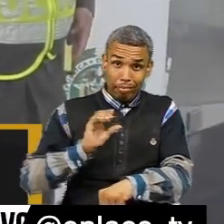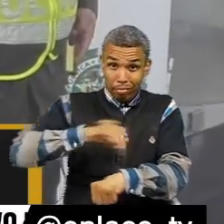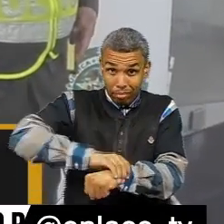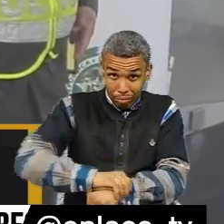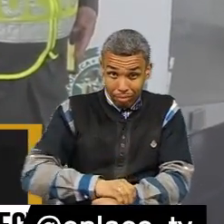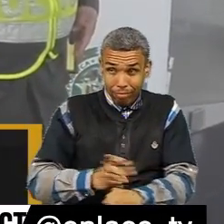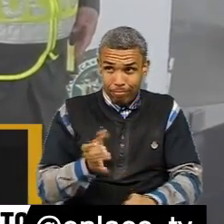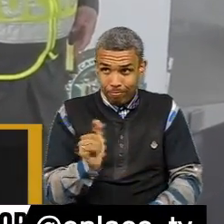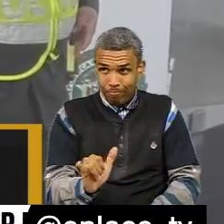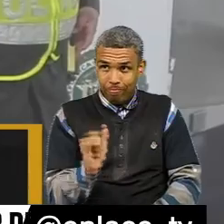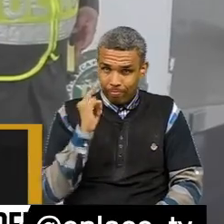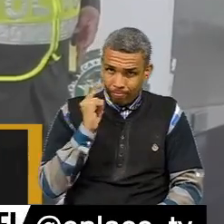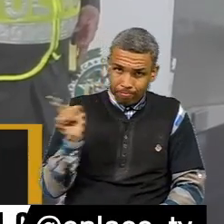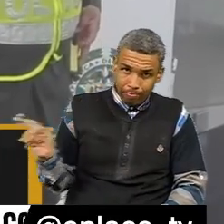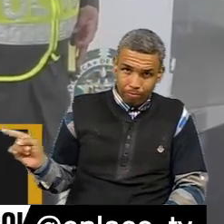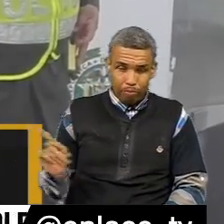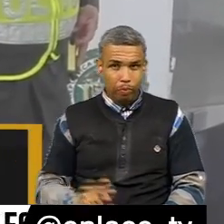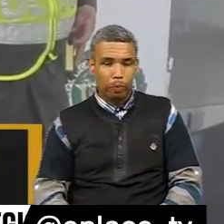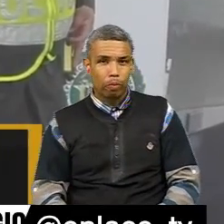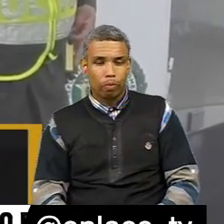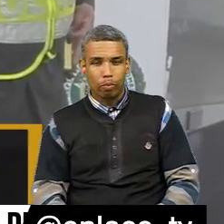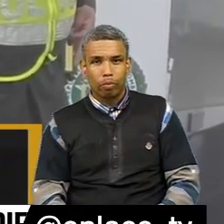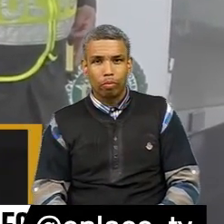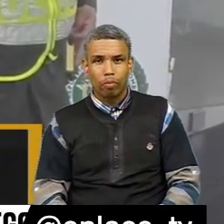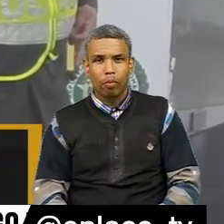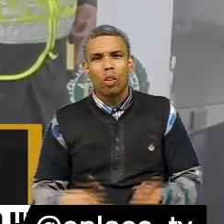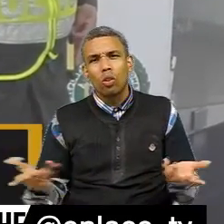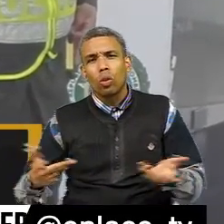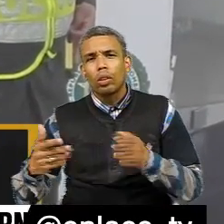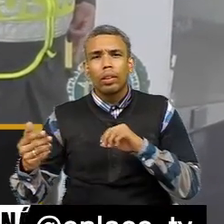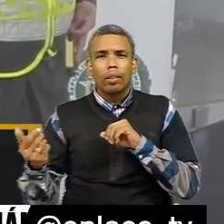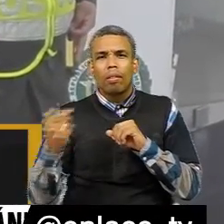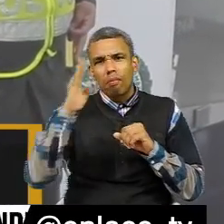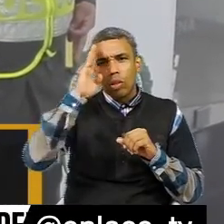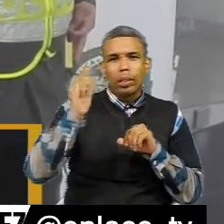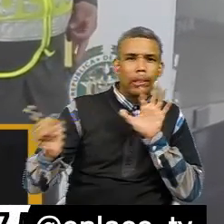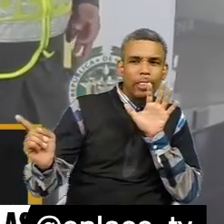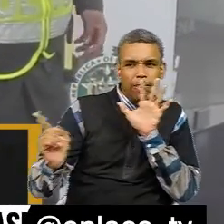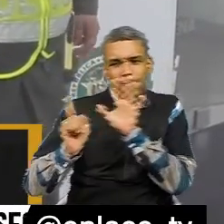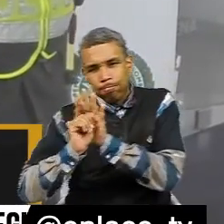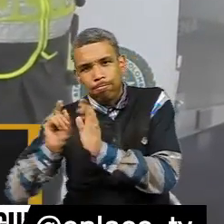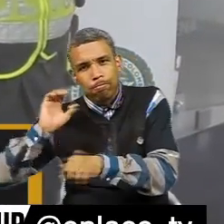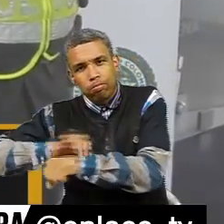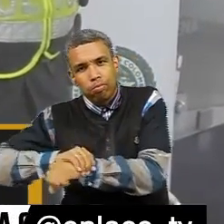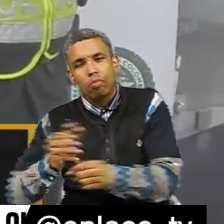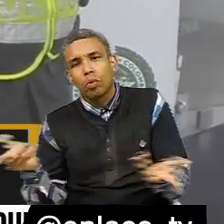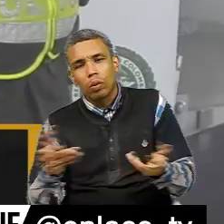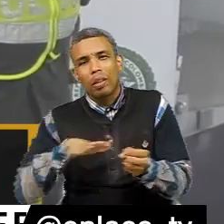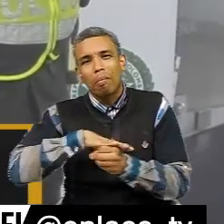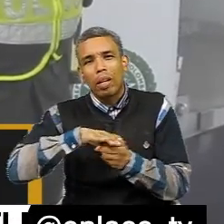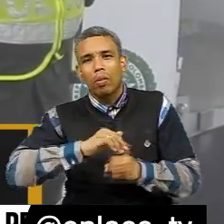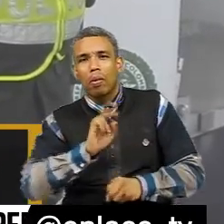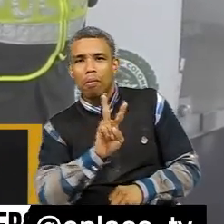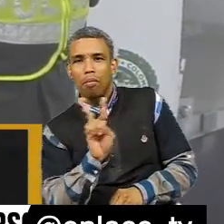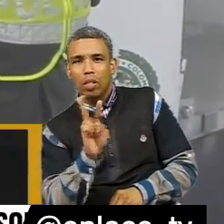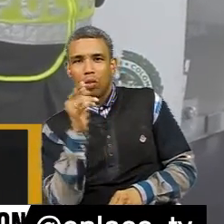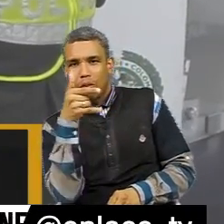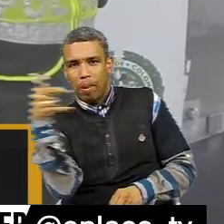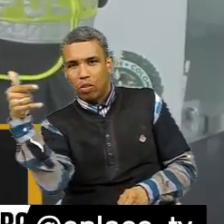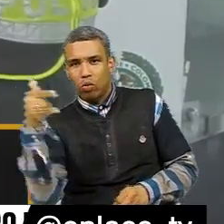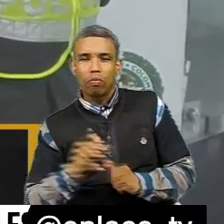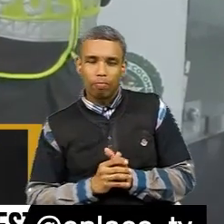Esa persona fue capturada en el sector del 22 de marzo. Por la redada que realizó la Policía Nacional